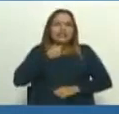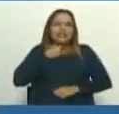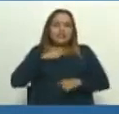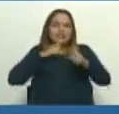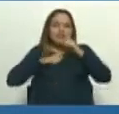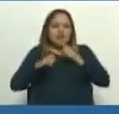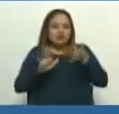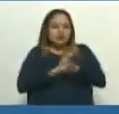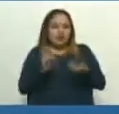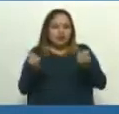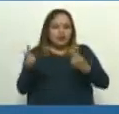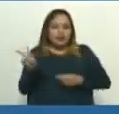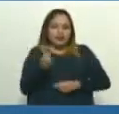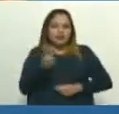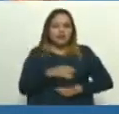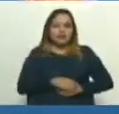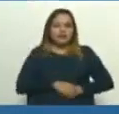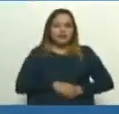economía venezolana.